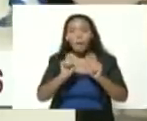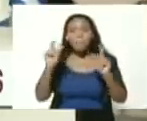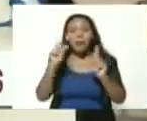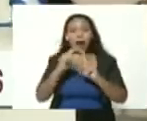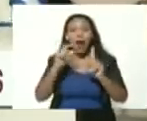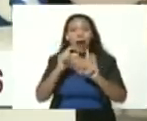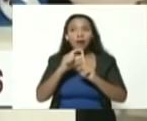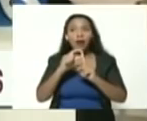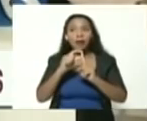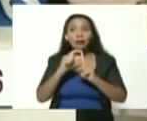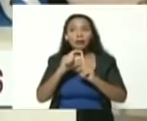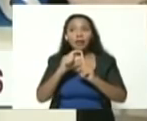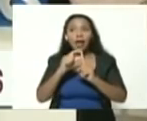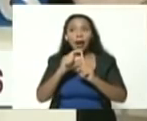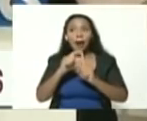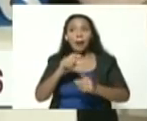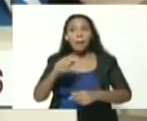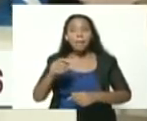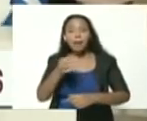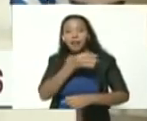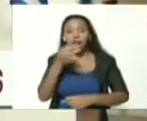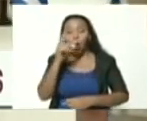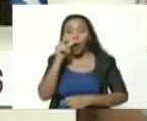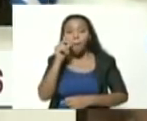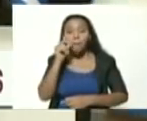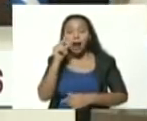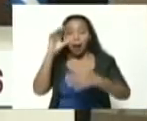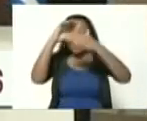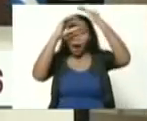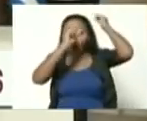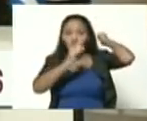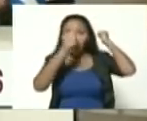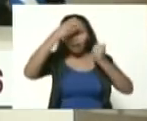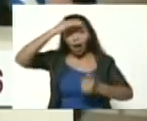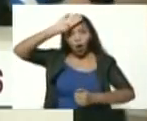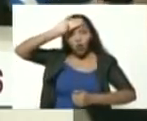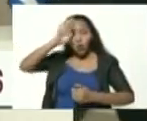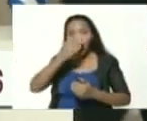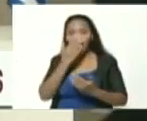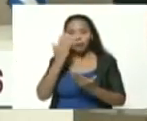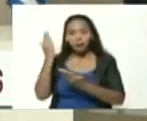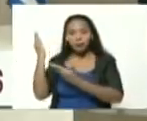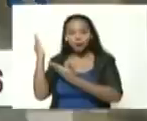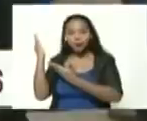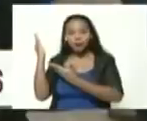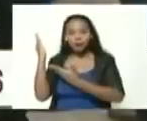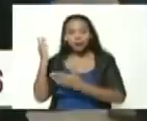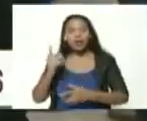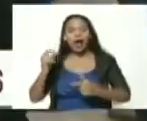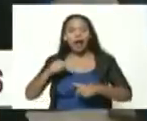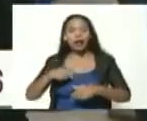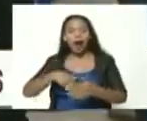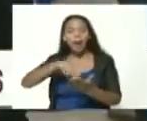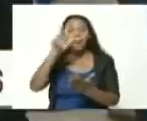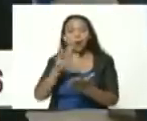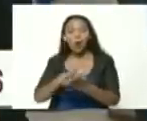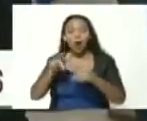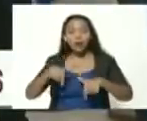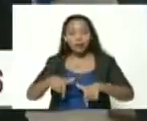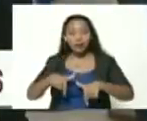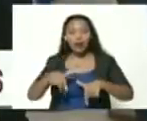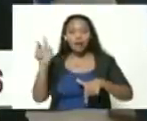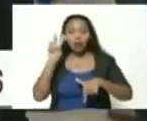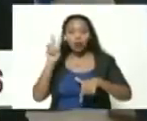del excelentísimo señor Dagoberto Rodríguez, embajador de la República de Cuba, acreditado ante el Gobierno Nacional.